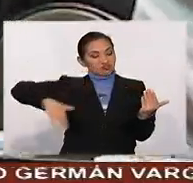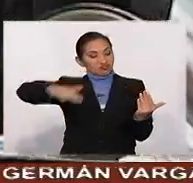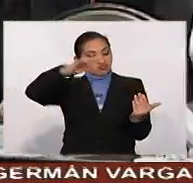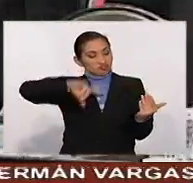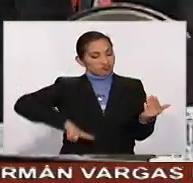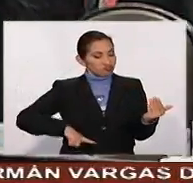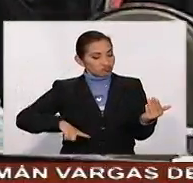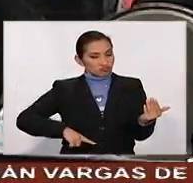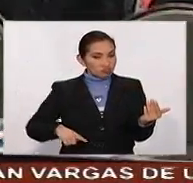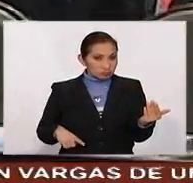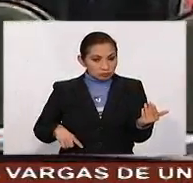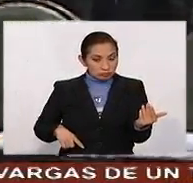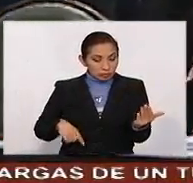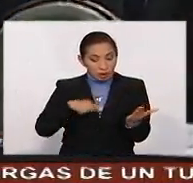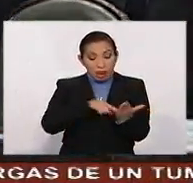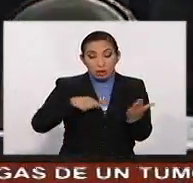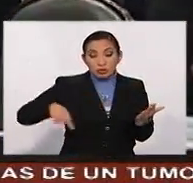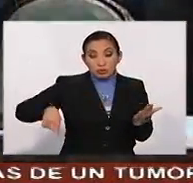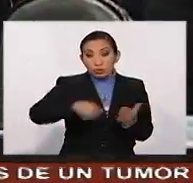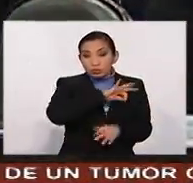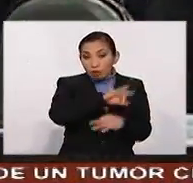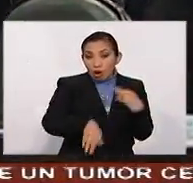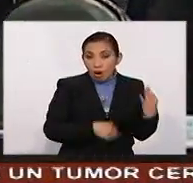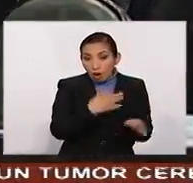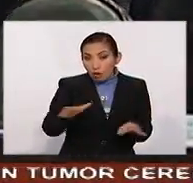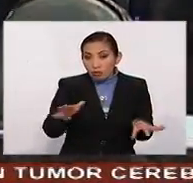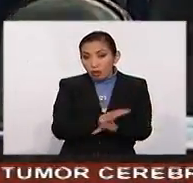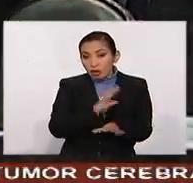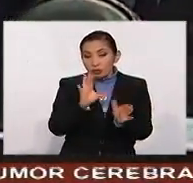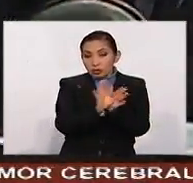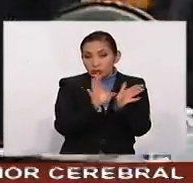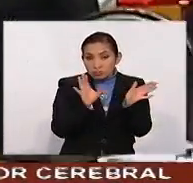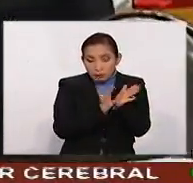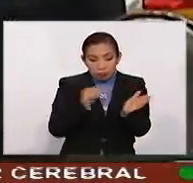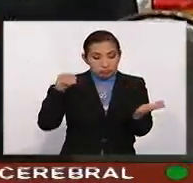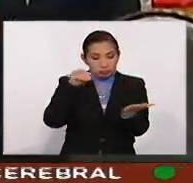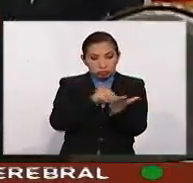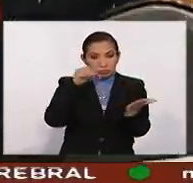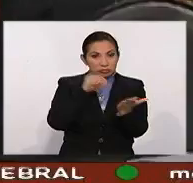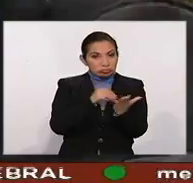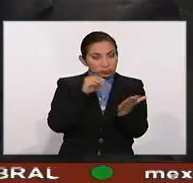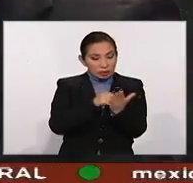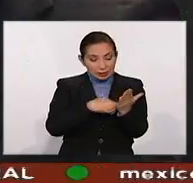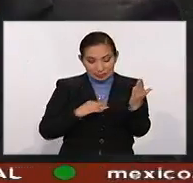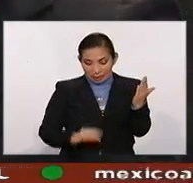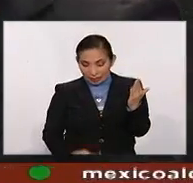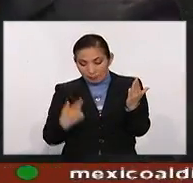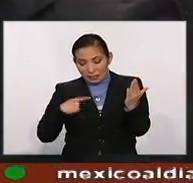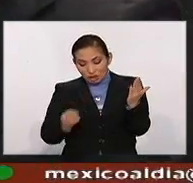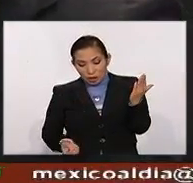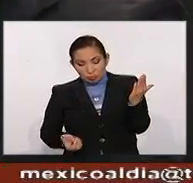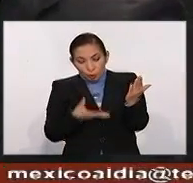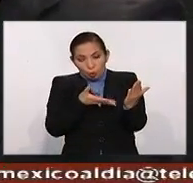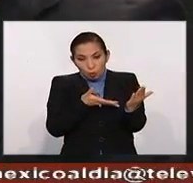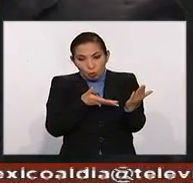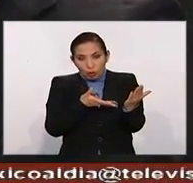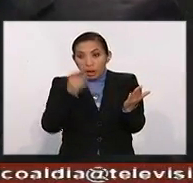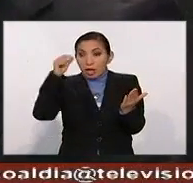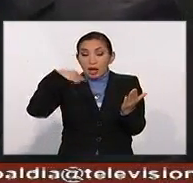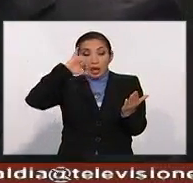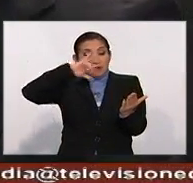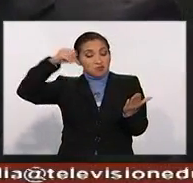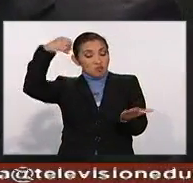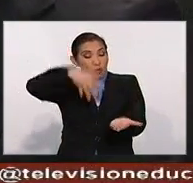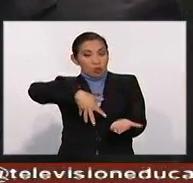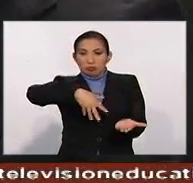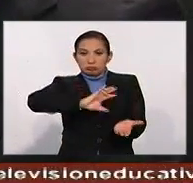poder. Todos los ejercicios constitucionales universales son de abajo para arriba, no de arriba para abajo, y me parece que